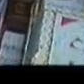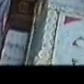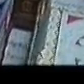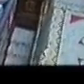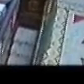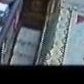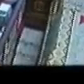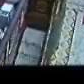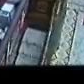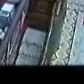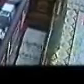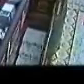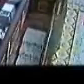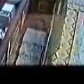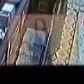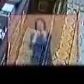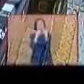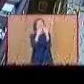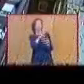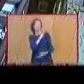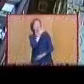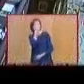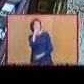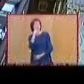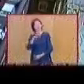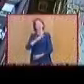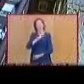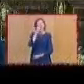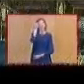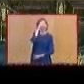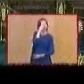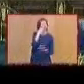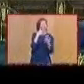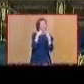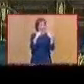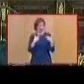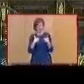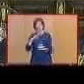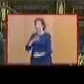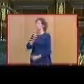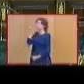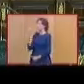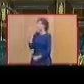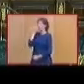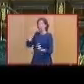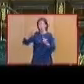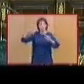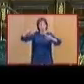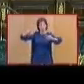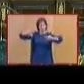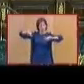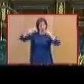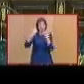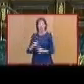Gracias, señor presidente. Señorías, señor Rajoy, en primer lugar me permiten lanzar desde aquí un mensaje de